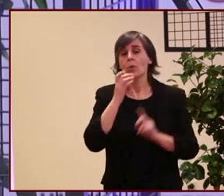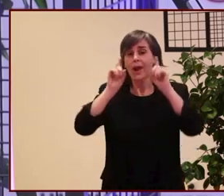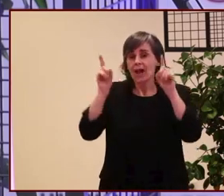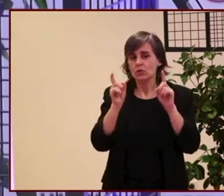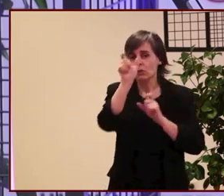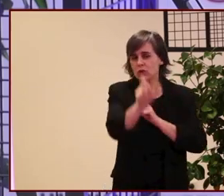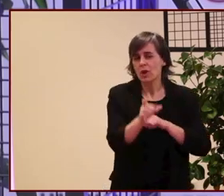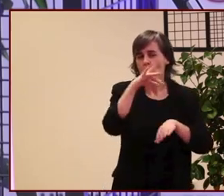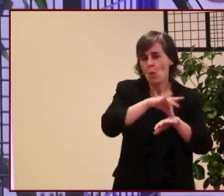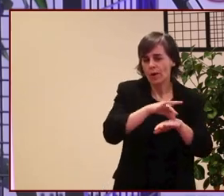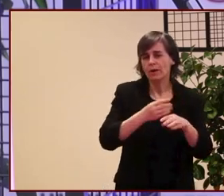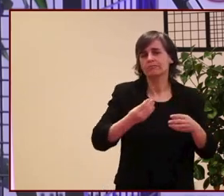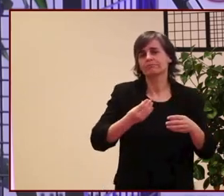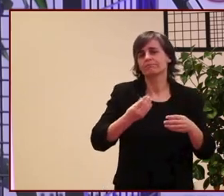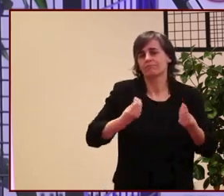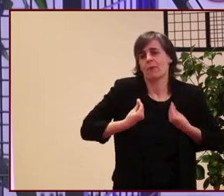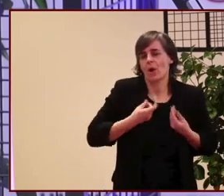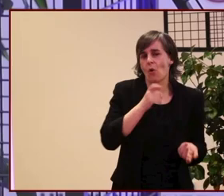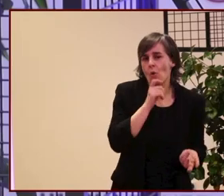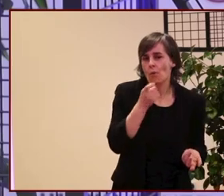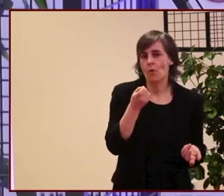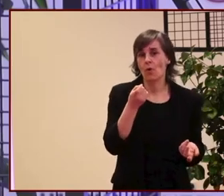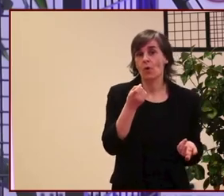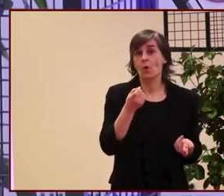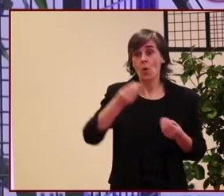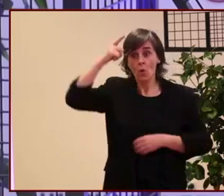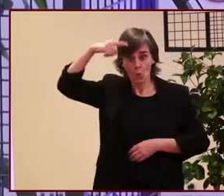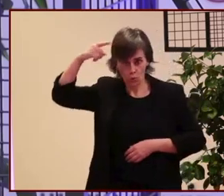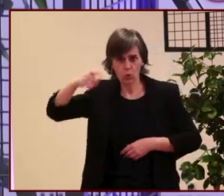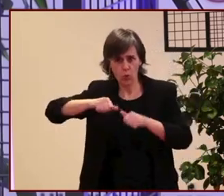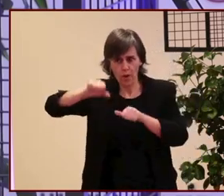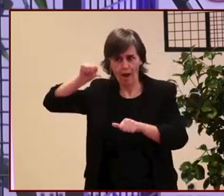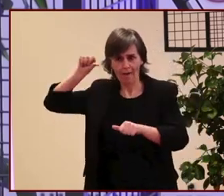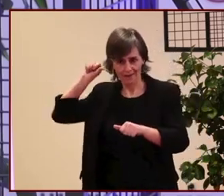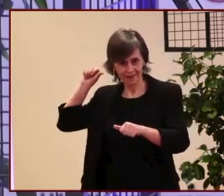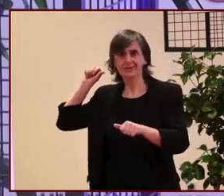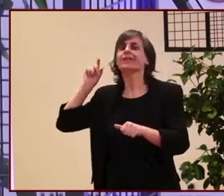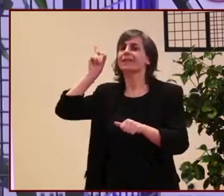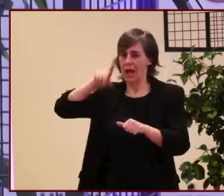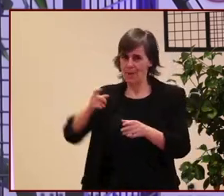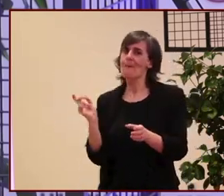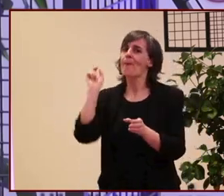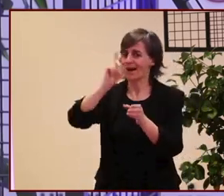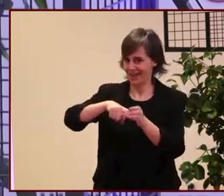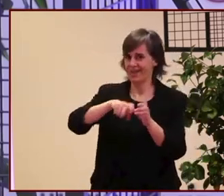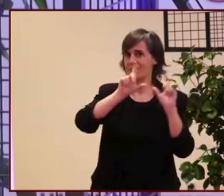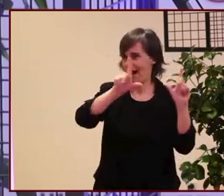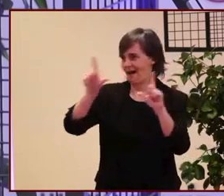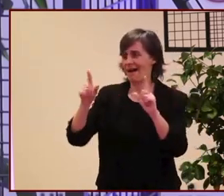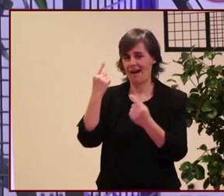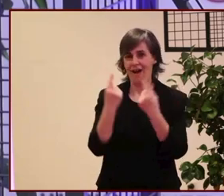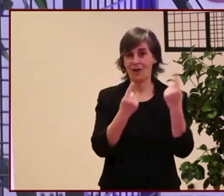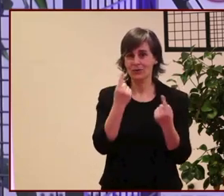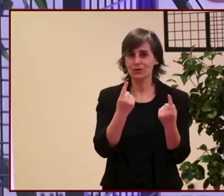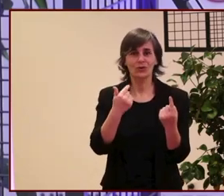y las culturas nuestras ancestras están presentes en muchísimas obras estoy digamos diciéndoles como